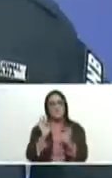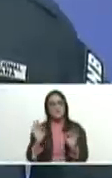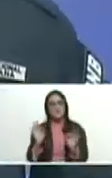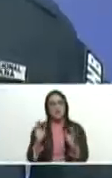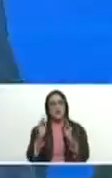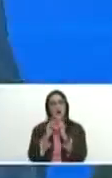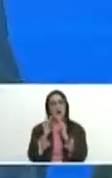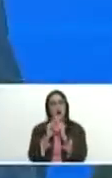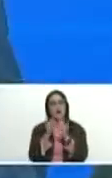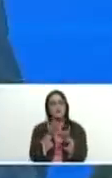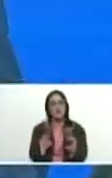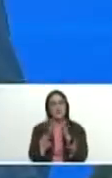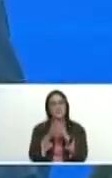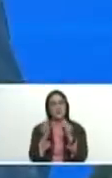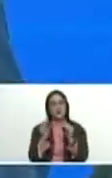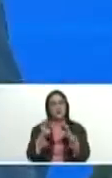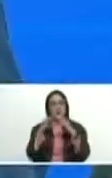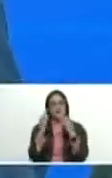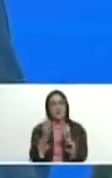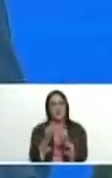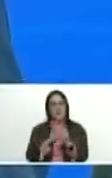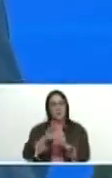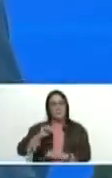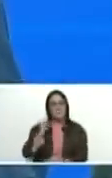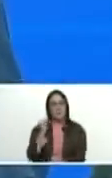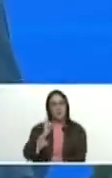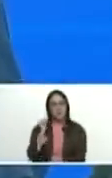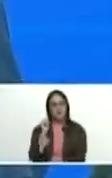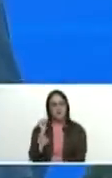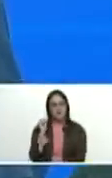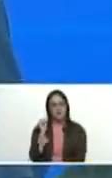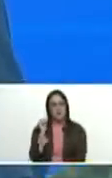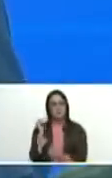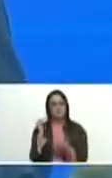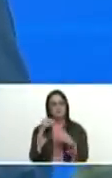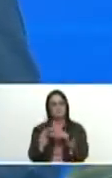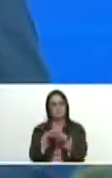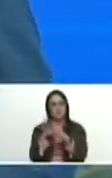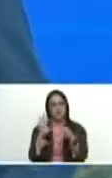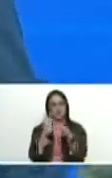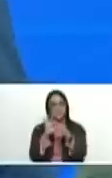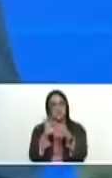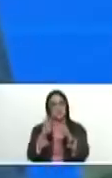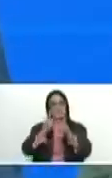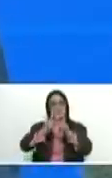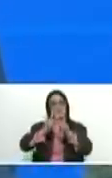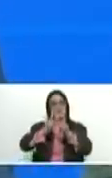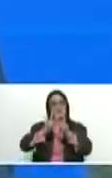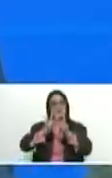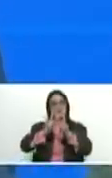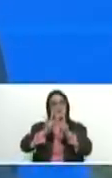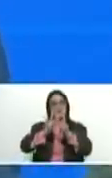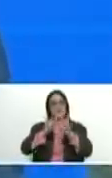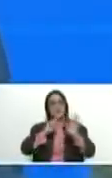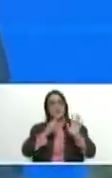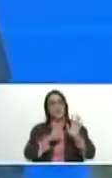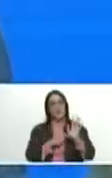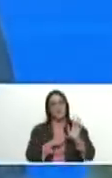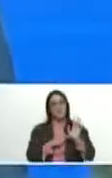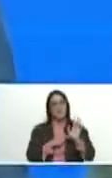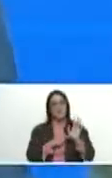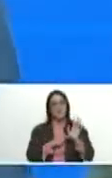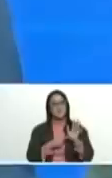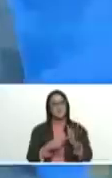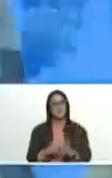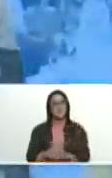vivienda para la familia policial, integrado a la gran misión Vivienda Venezuela, que se cumpla, que se